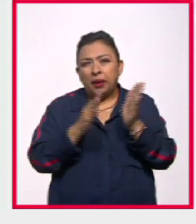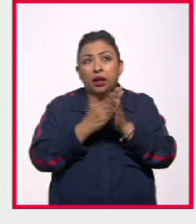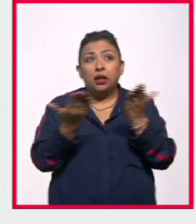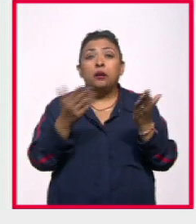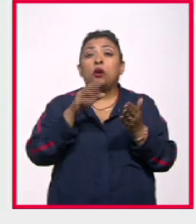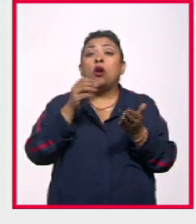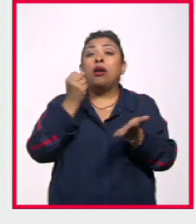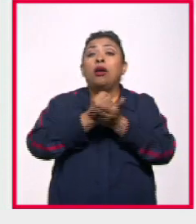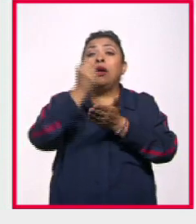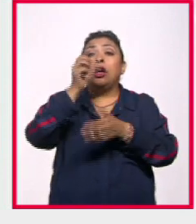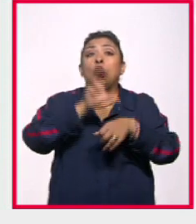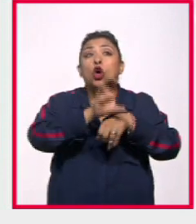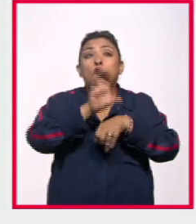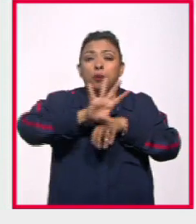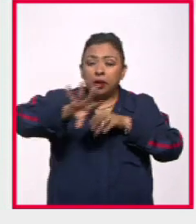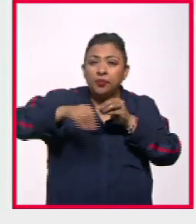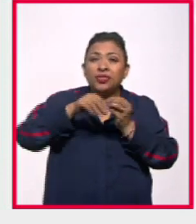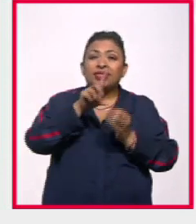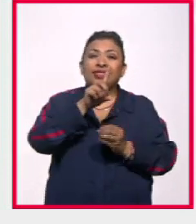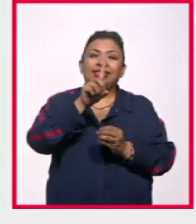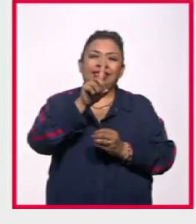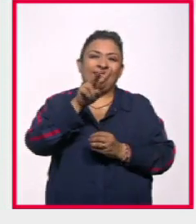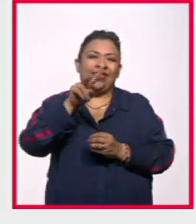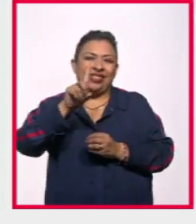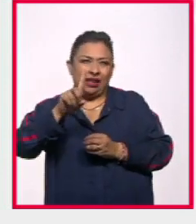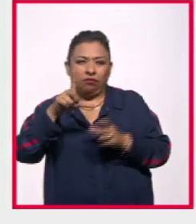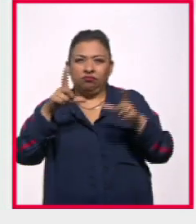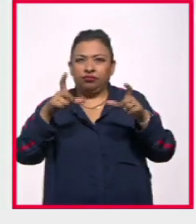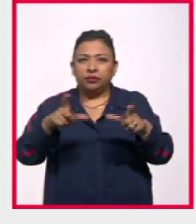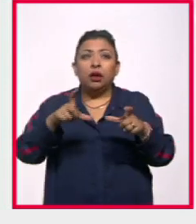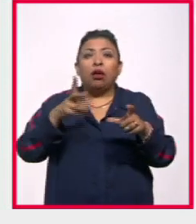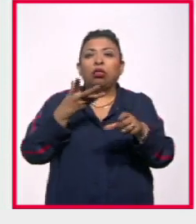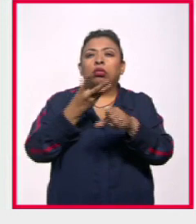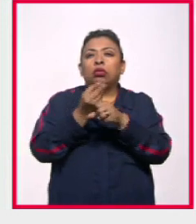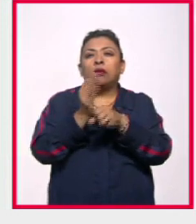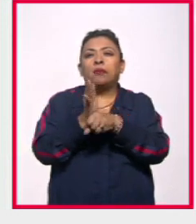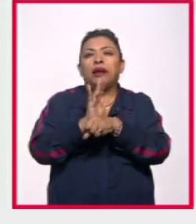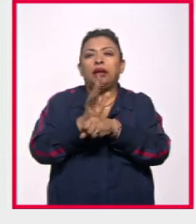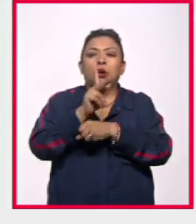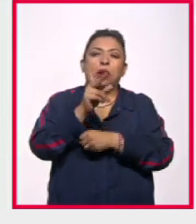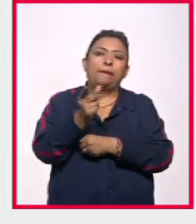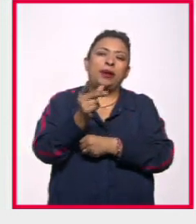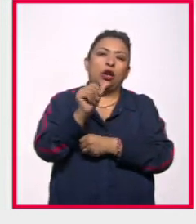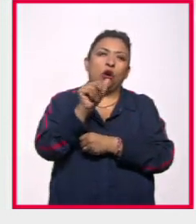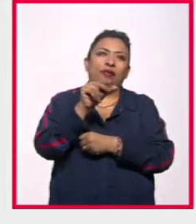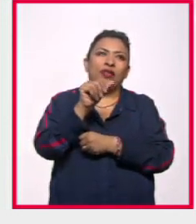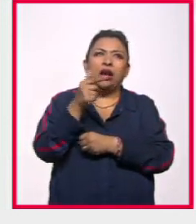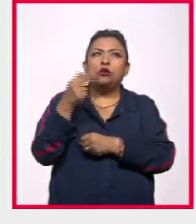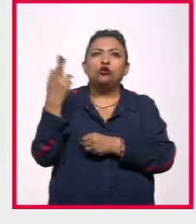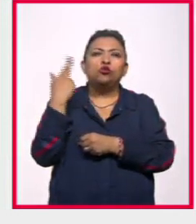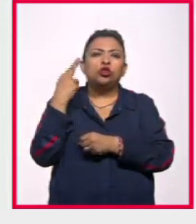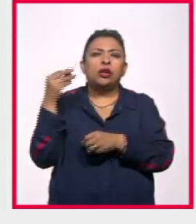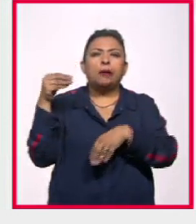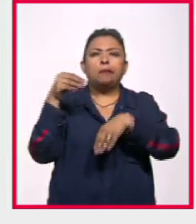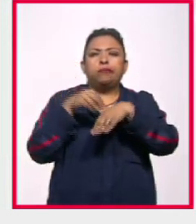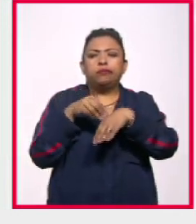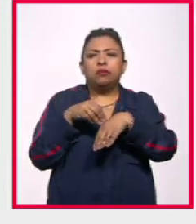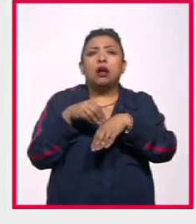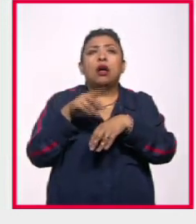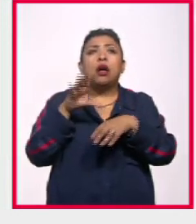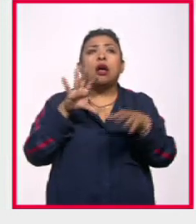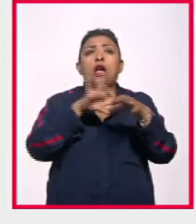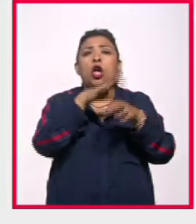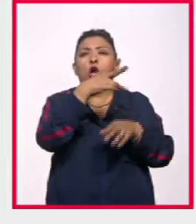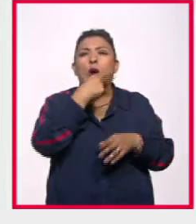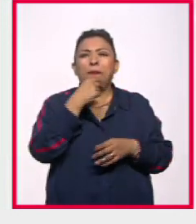en Colombia, también viene acompañado de un DVD con una versión restaurada del Perro Andaluz, musicalizada exprofeso, con una composición del